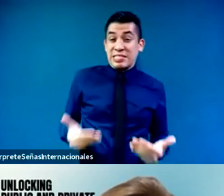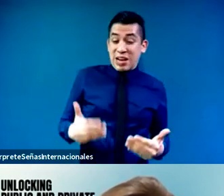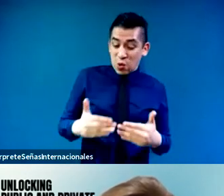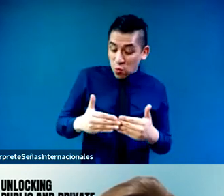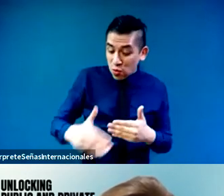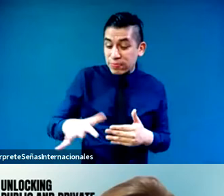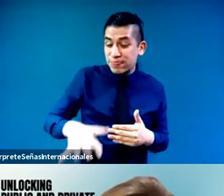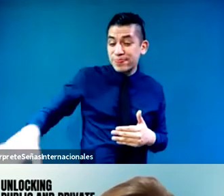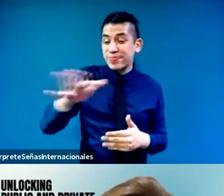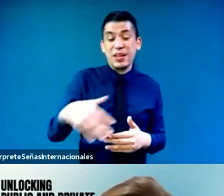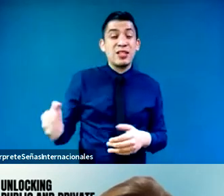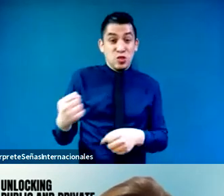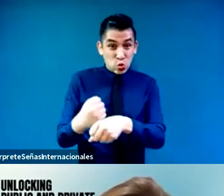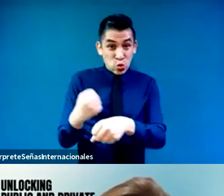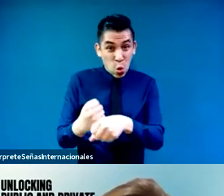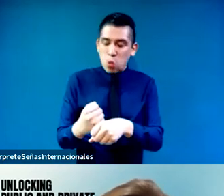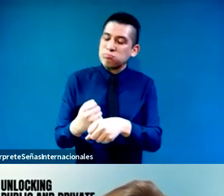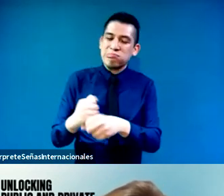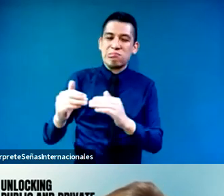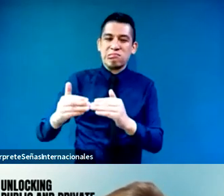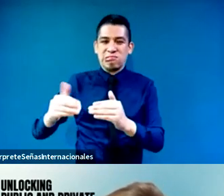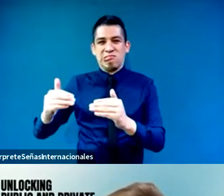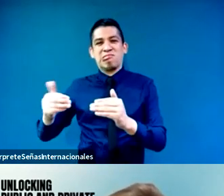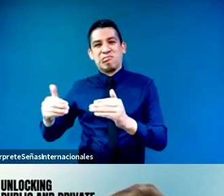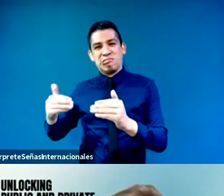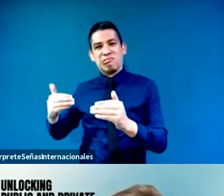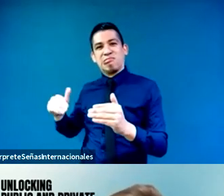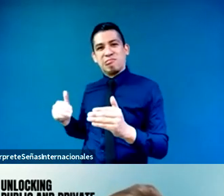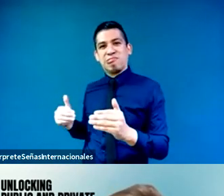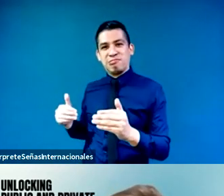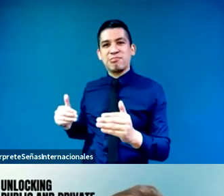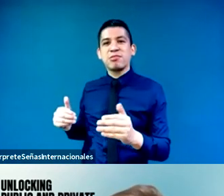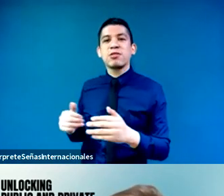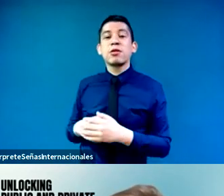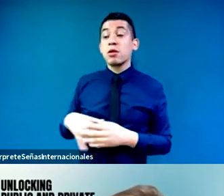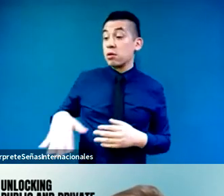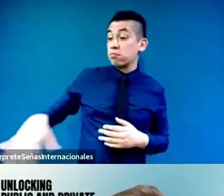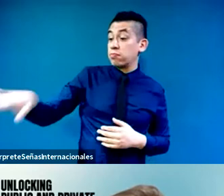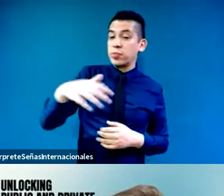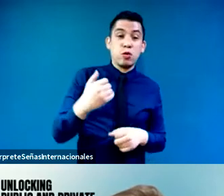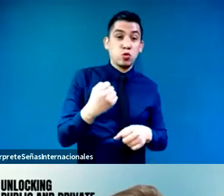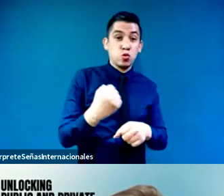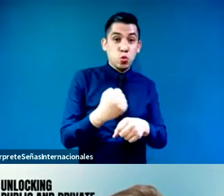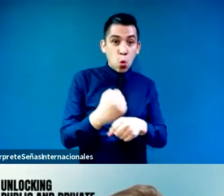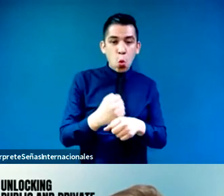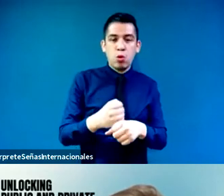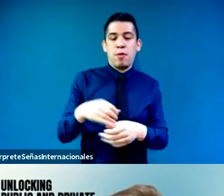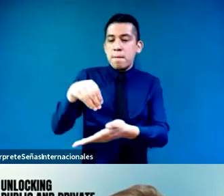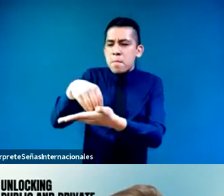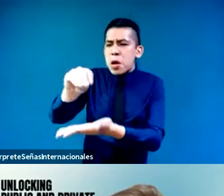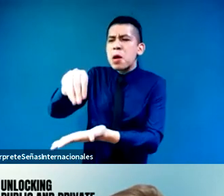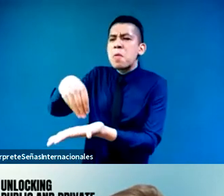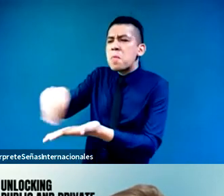financiera y dentro de la fuerza laboral remunerada, y las mujeres están sobrerepresentadas en